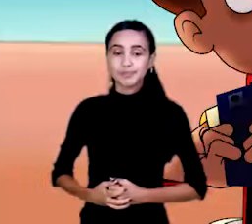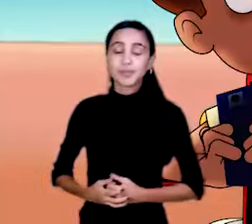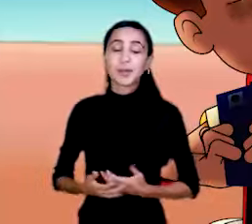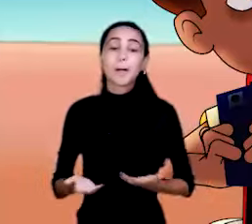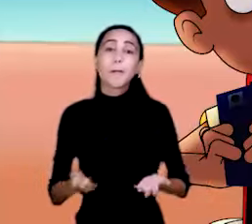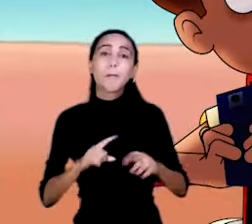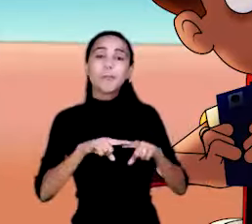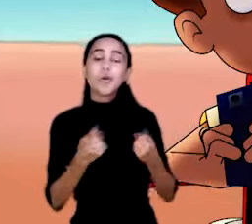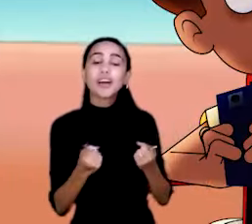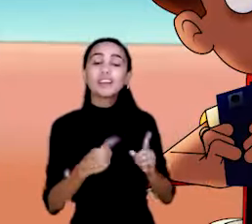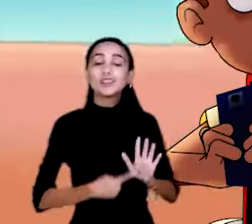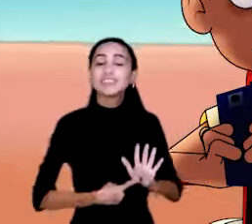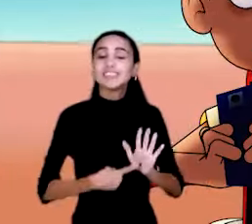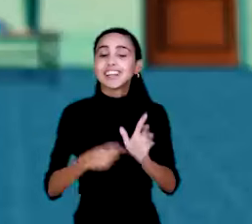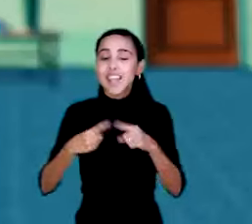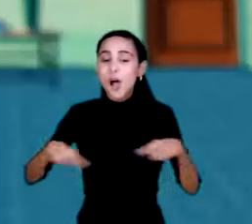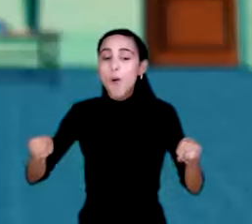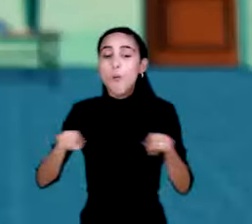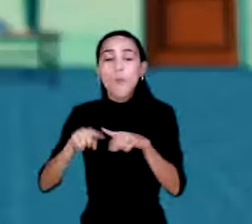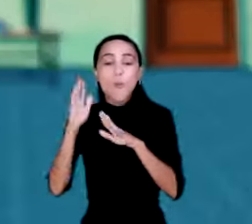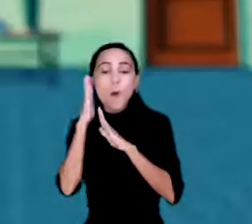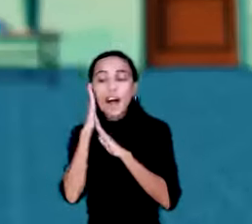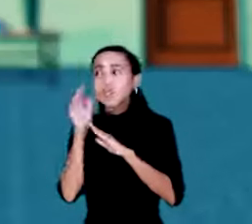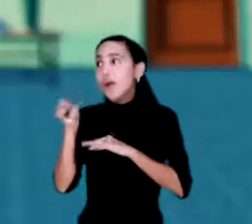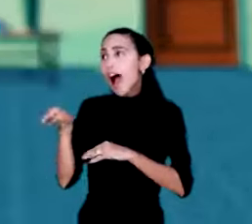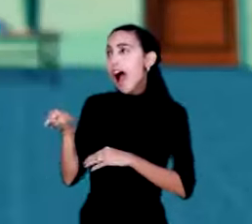Mijo, ¿por qué tú no le enseñas el cuarto a...